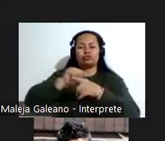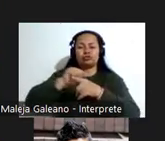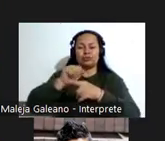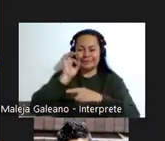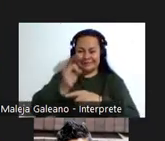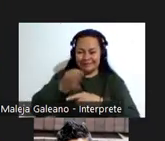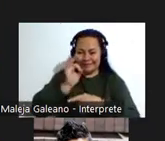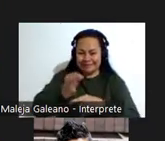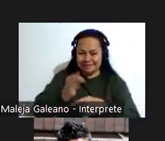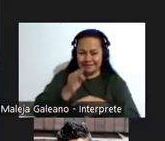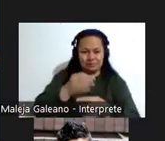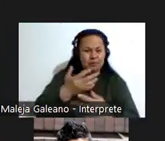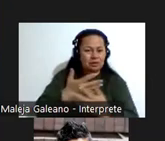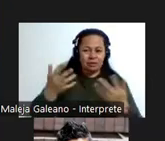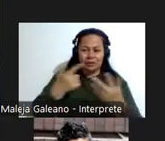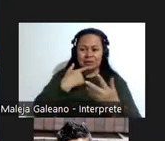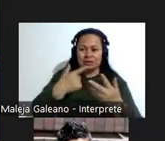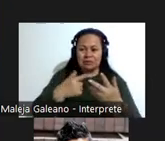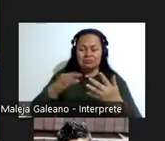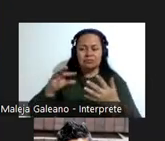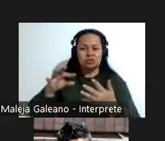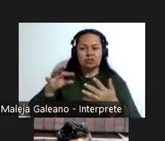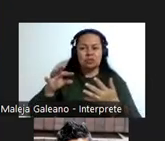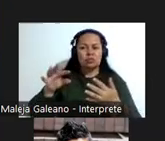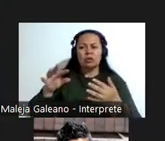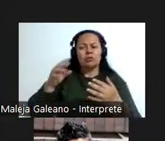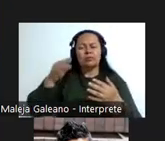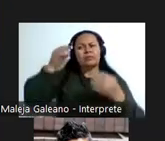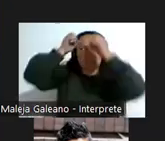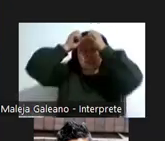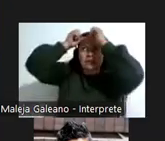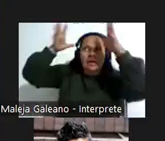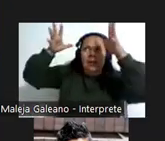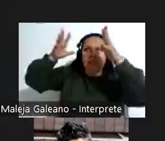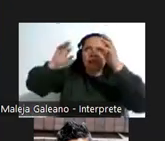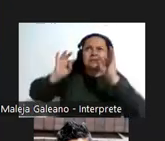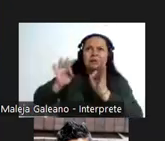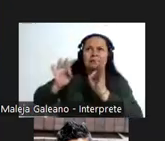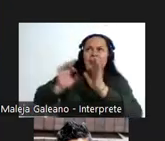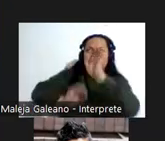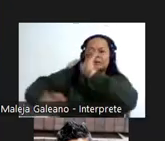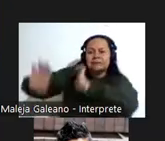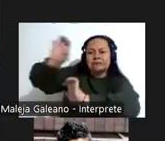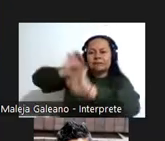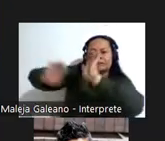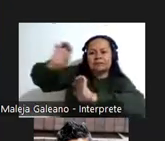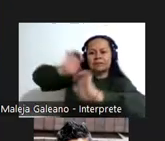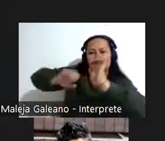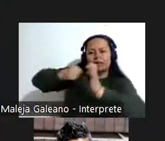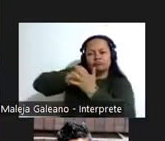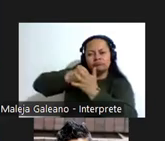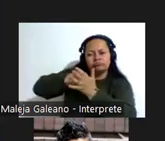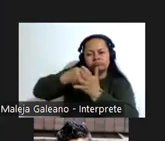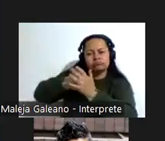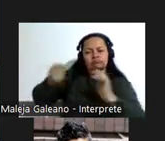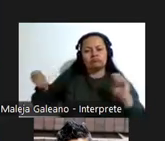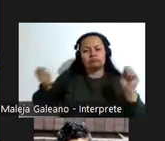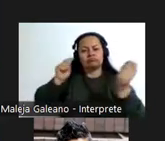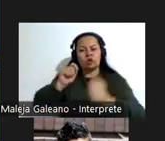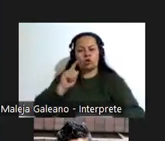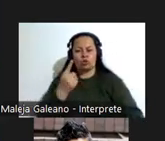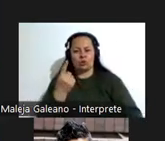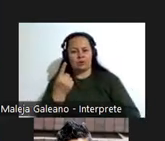las existencias que no se ajustan a los ideales regulatorios y rechazar constantemente el intento de convertirse en uno,